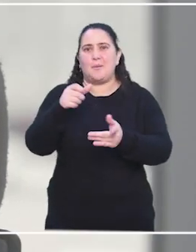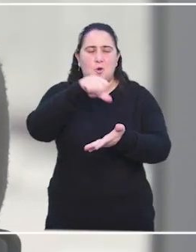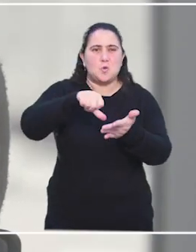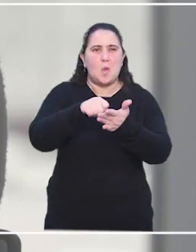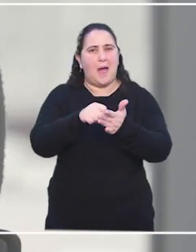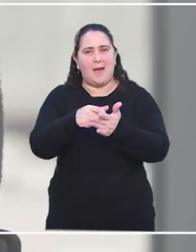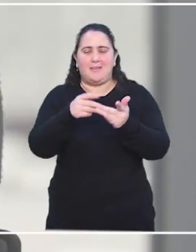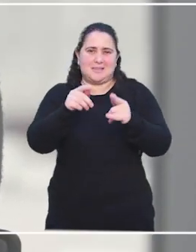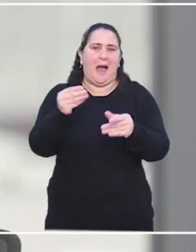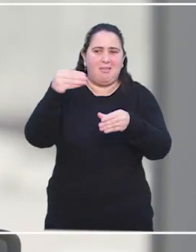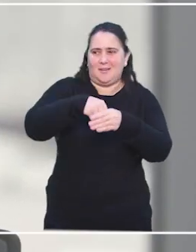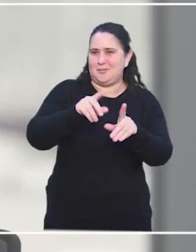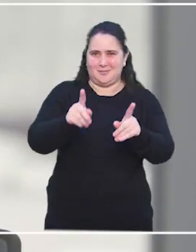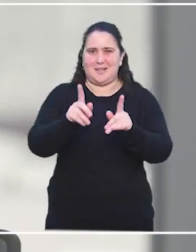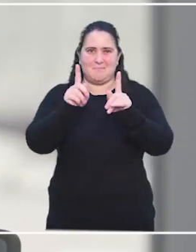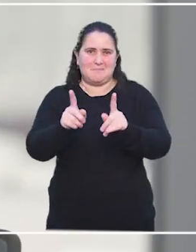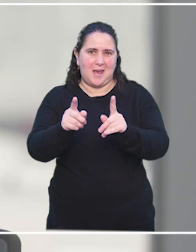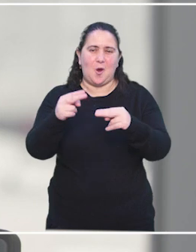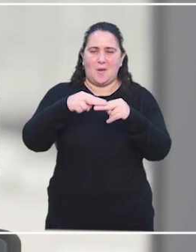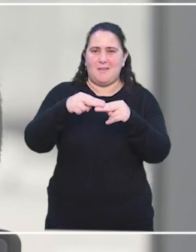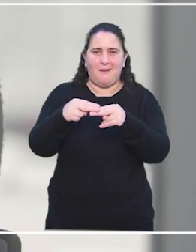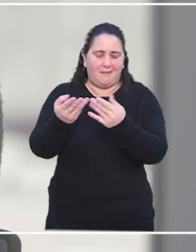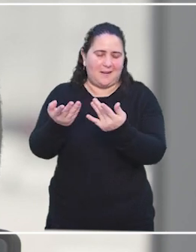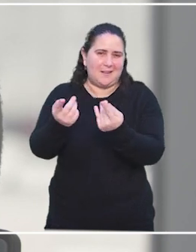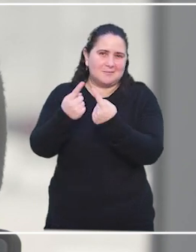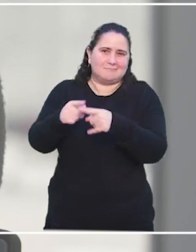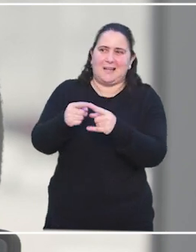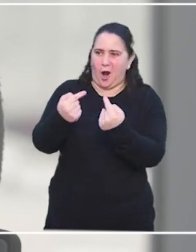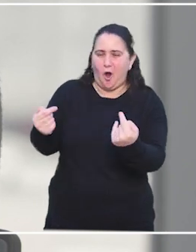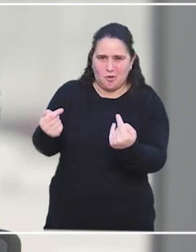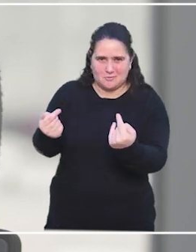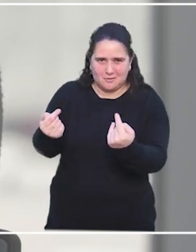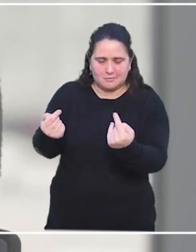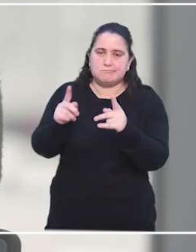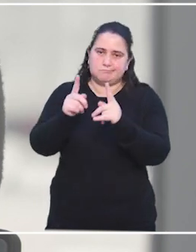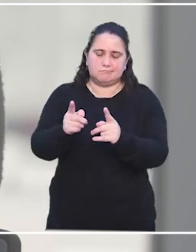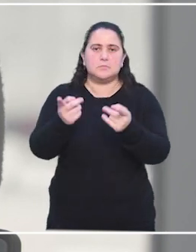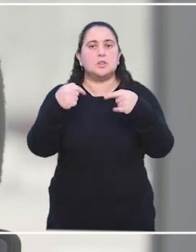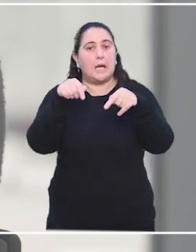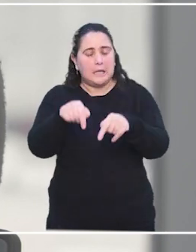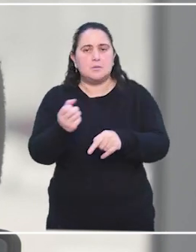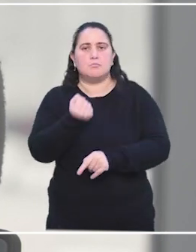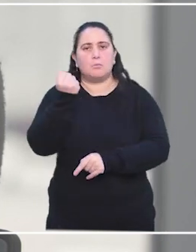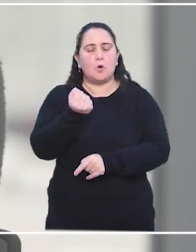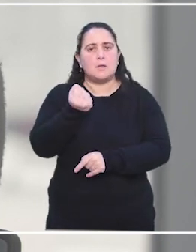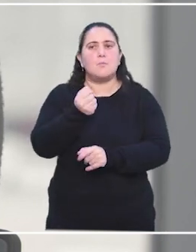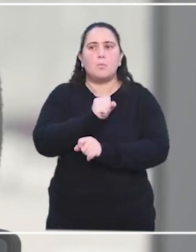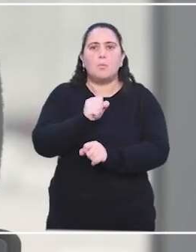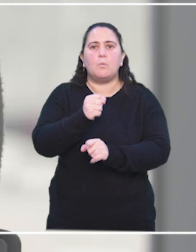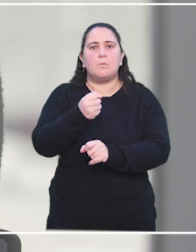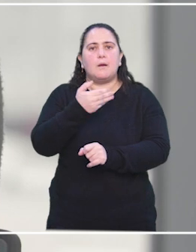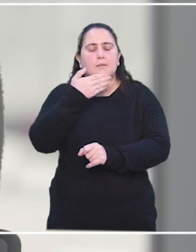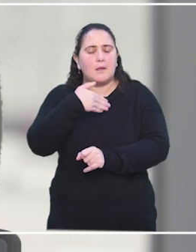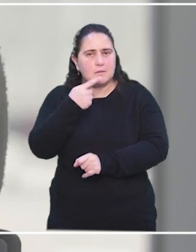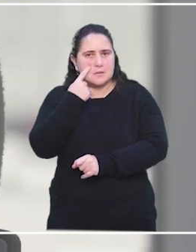cosas así, y de Internet of Things, el Internet de las cosas. Ahí es importante entender que